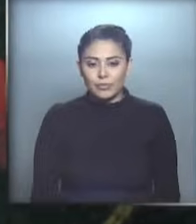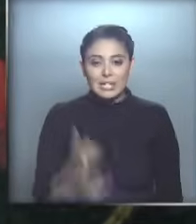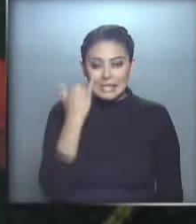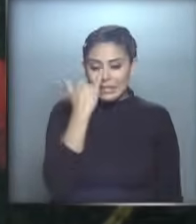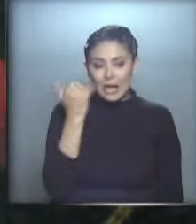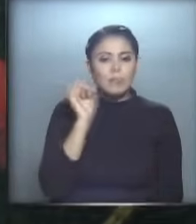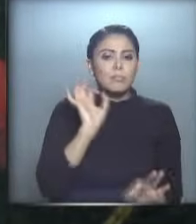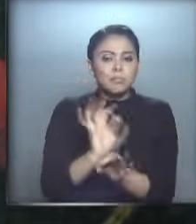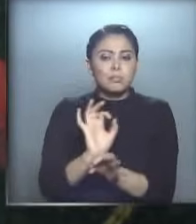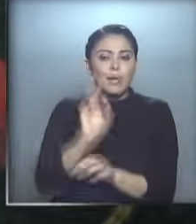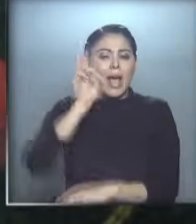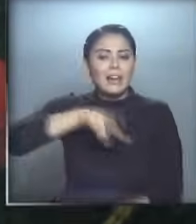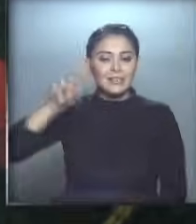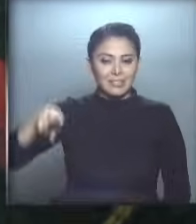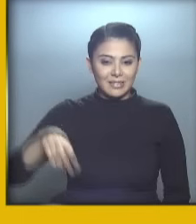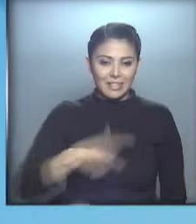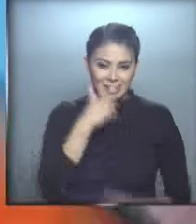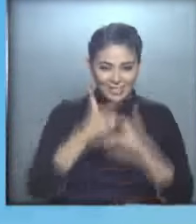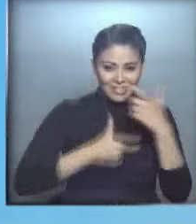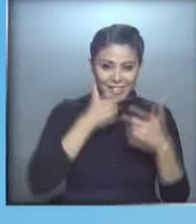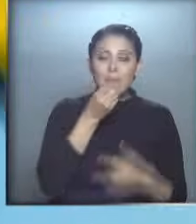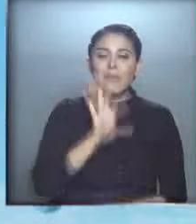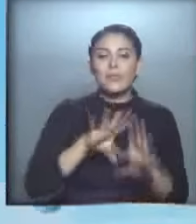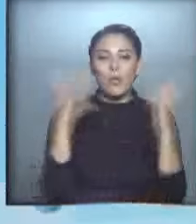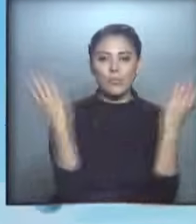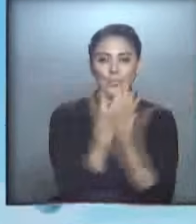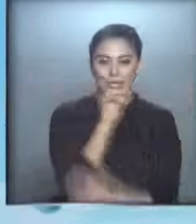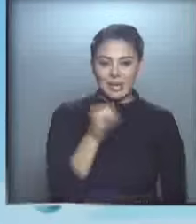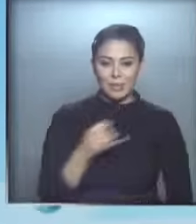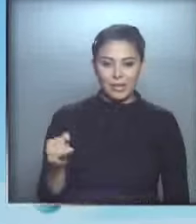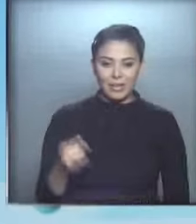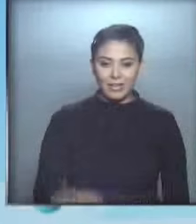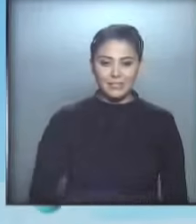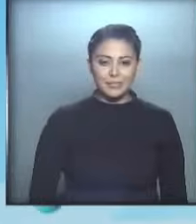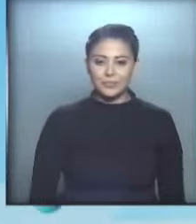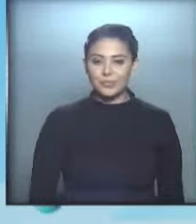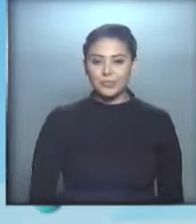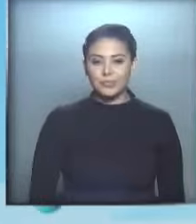eres todo un artista. El asombroso mundo de Samba.